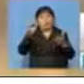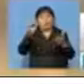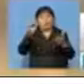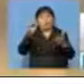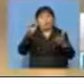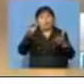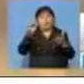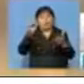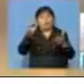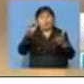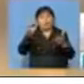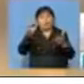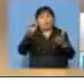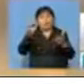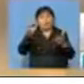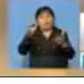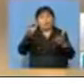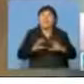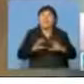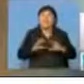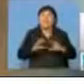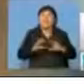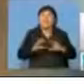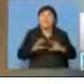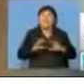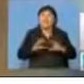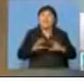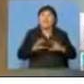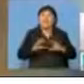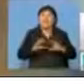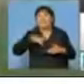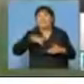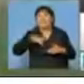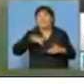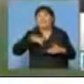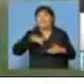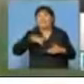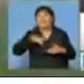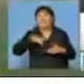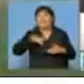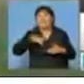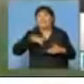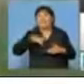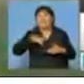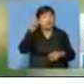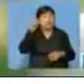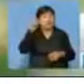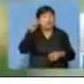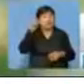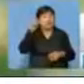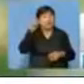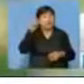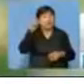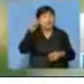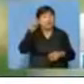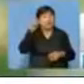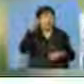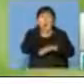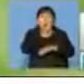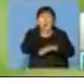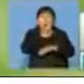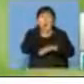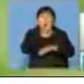hembra está poniendo aproximadamente entre 500 y 800 huevos cada hembra, o sea que vamos a tener por cada hembra 800 individuos más,